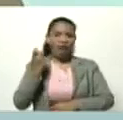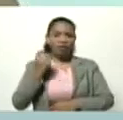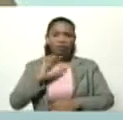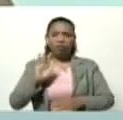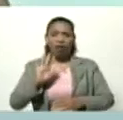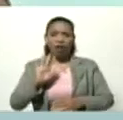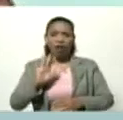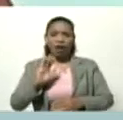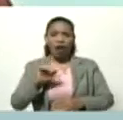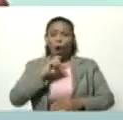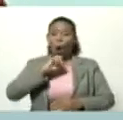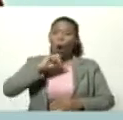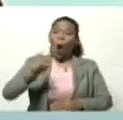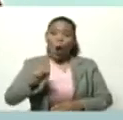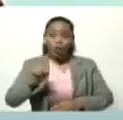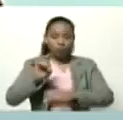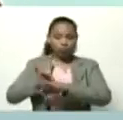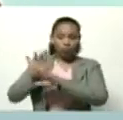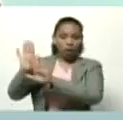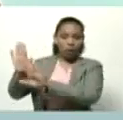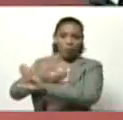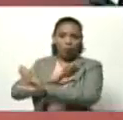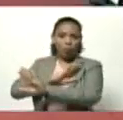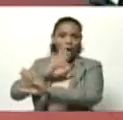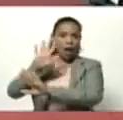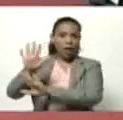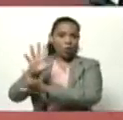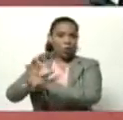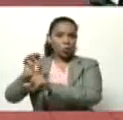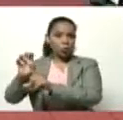El odio se lo dejamos a ellos. Si nosotros